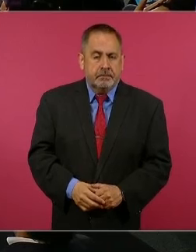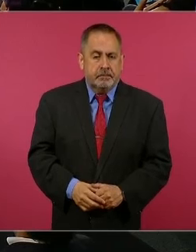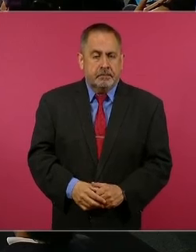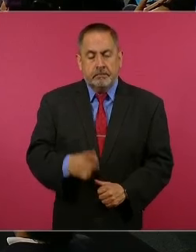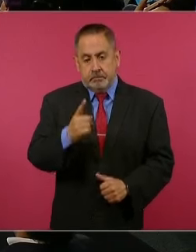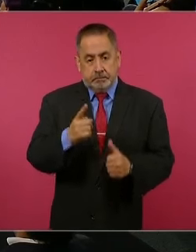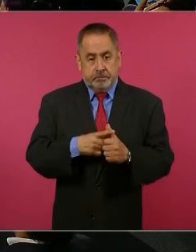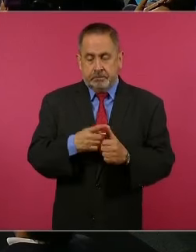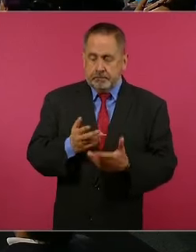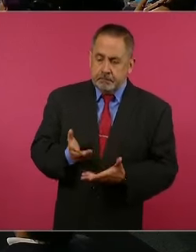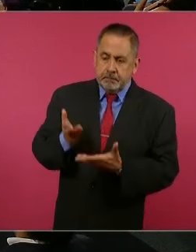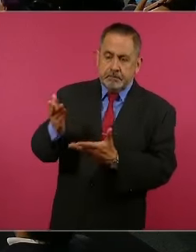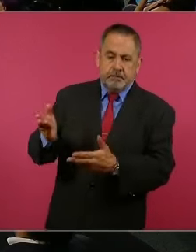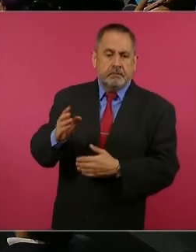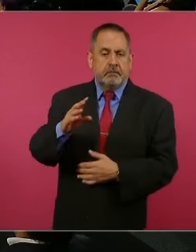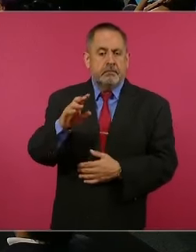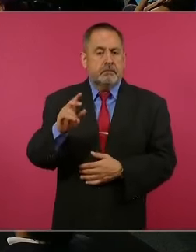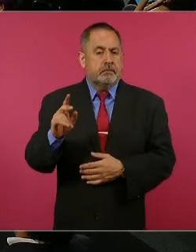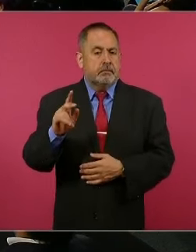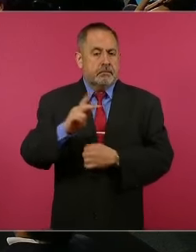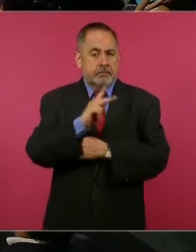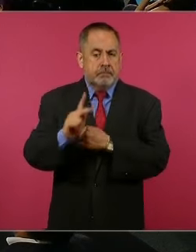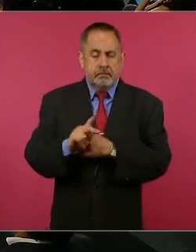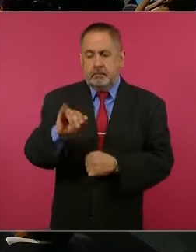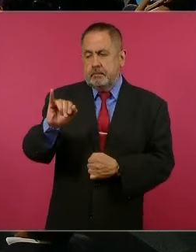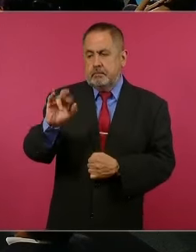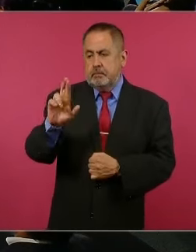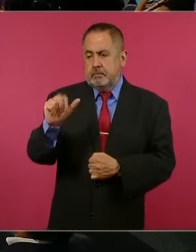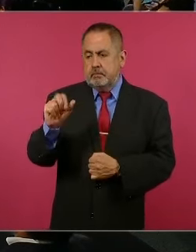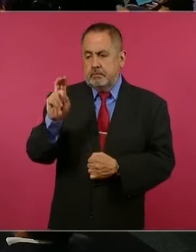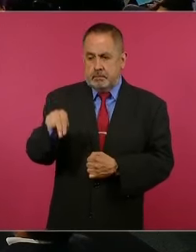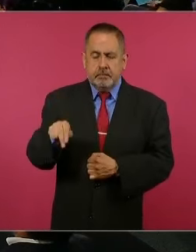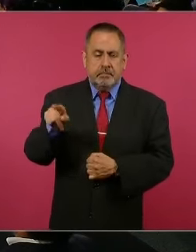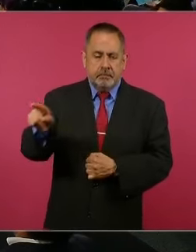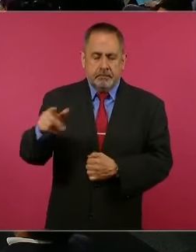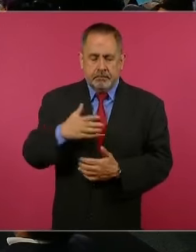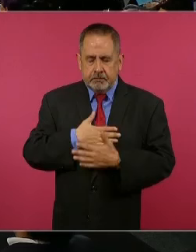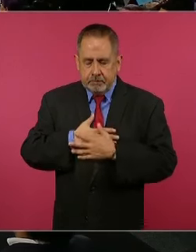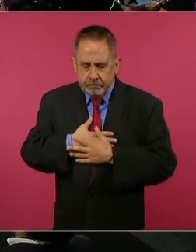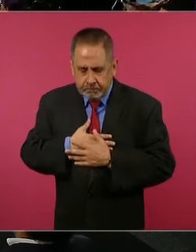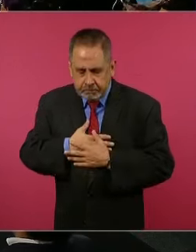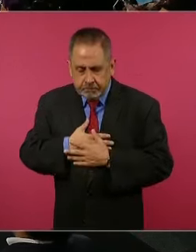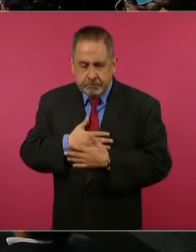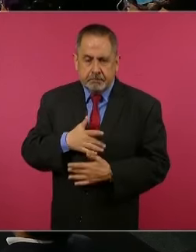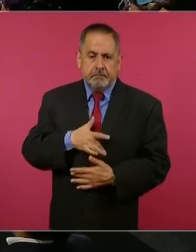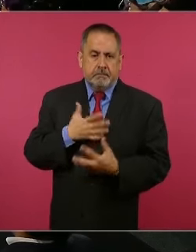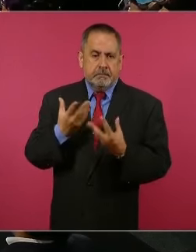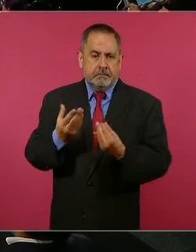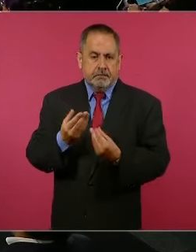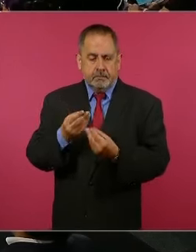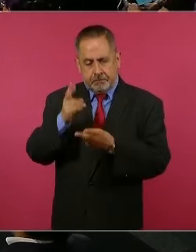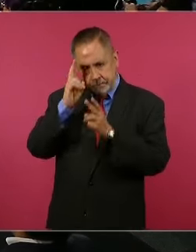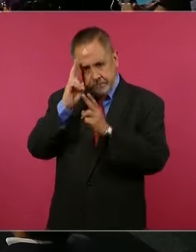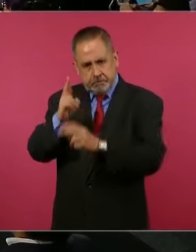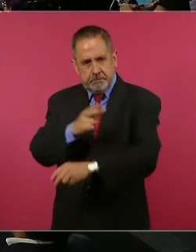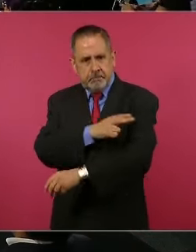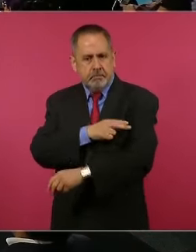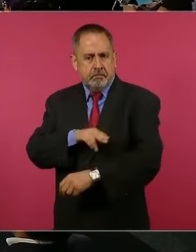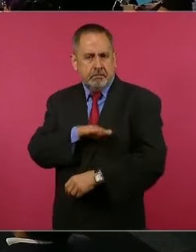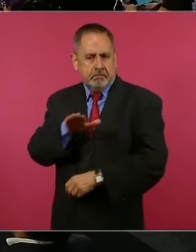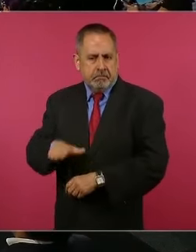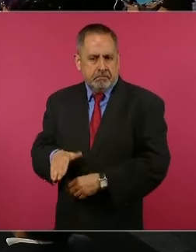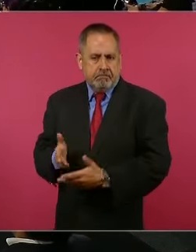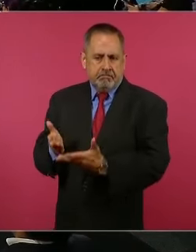al pueblo iraní nuestras condolencias por eh